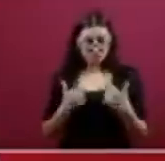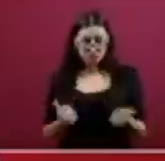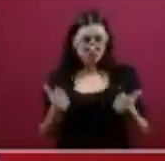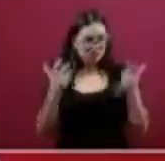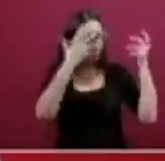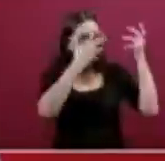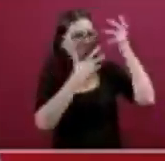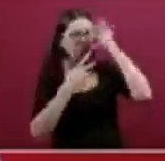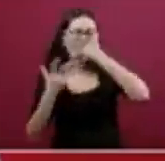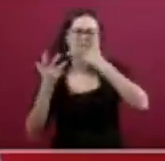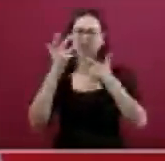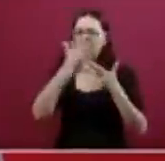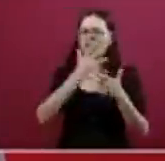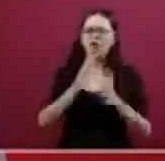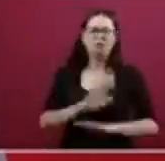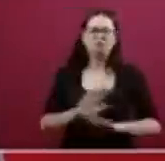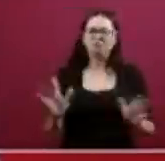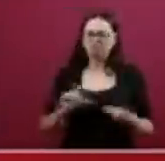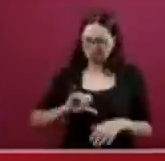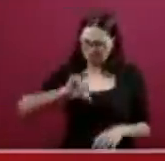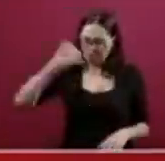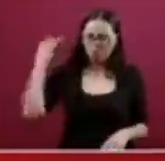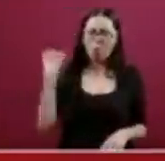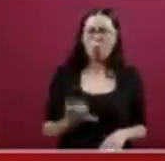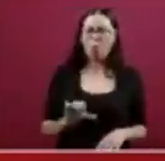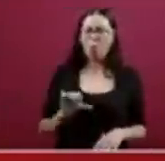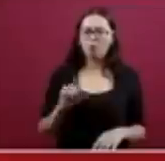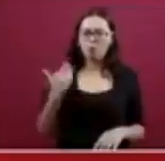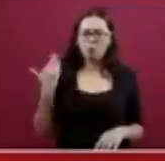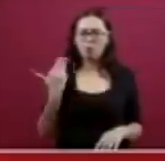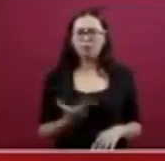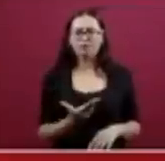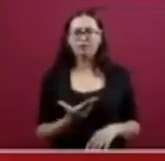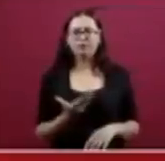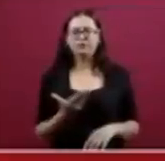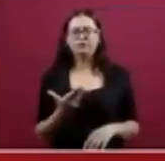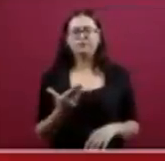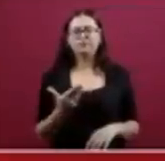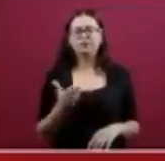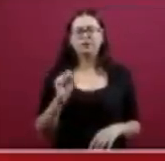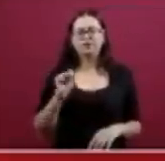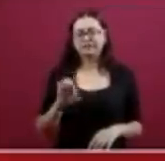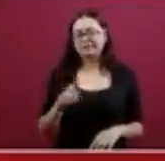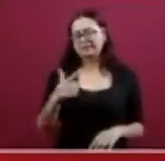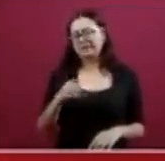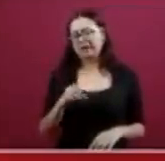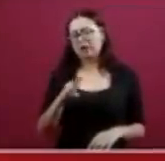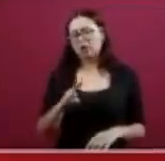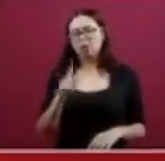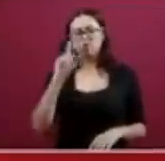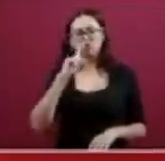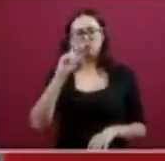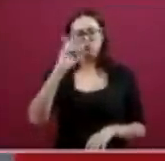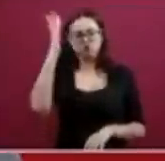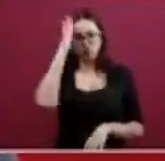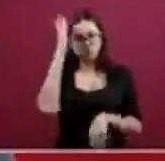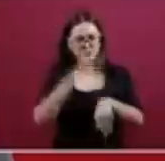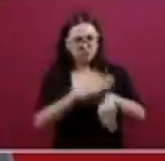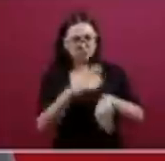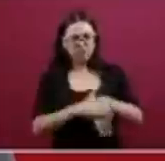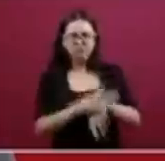mismo voy a pedirle a la secretaria de Gobernación que atienda esto